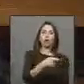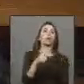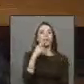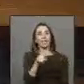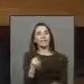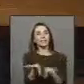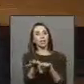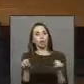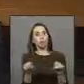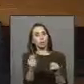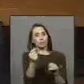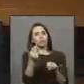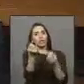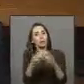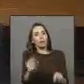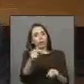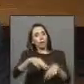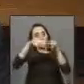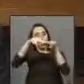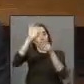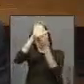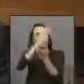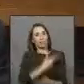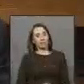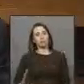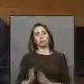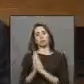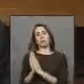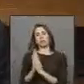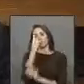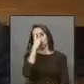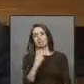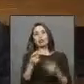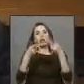el compromiso del patrimonio fiscal. Por favor, más seriedad.